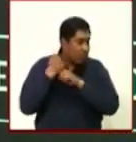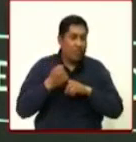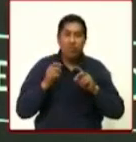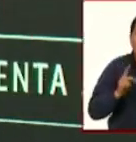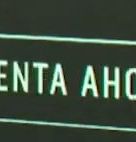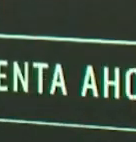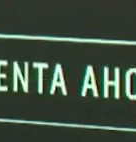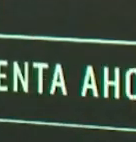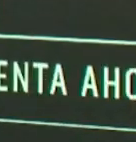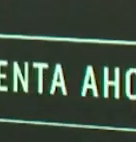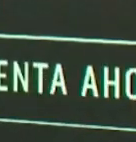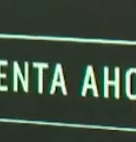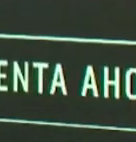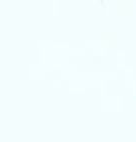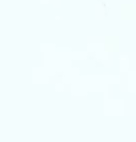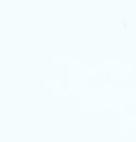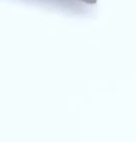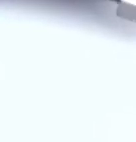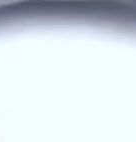de personas